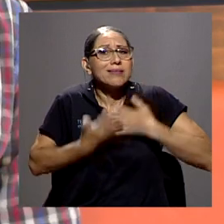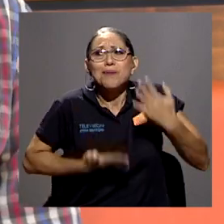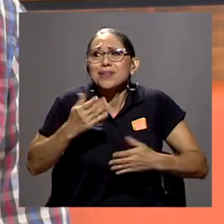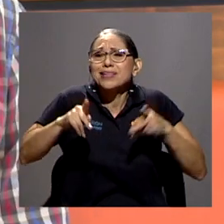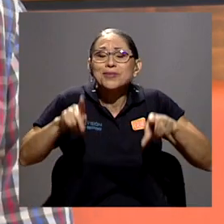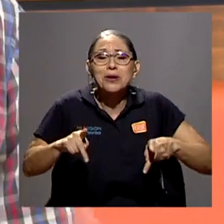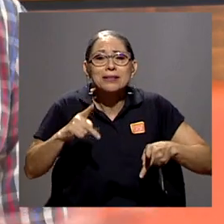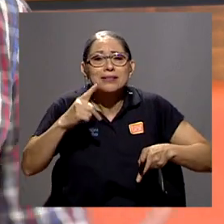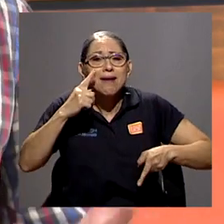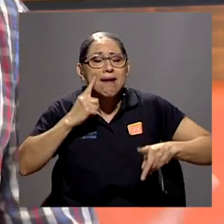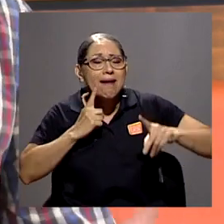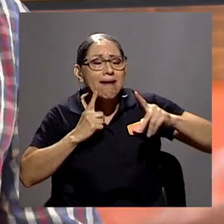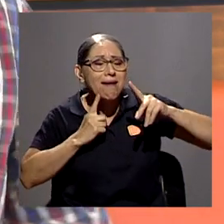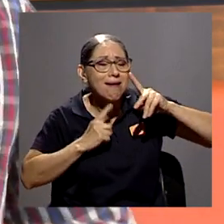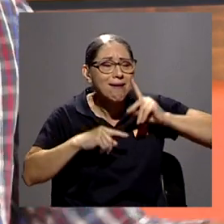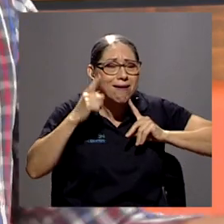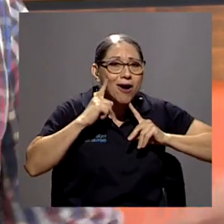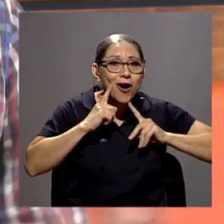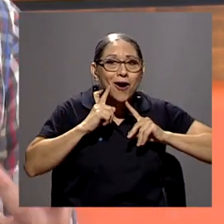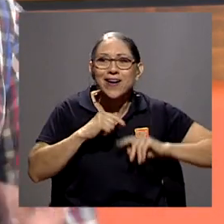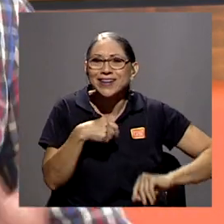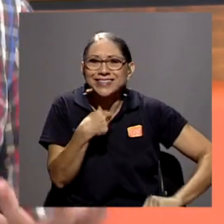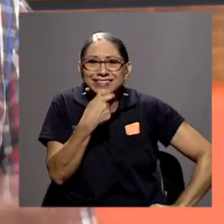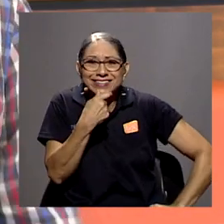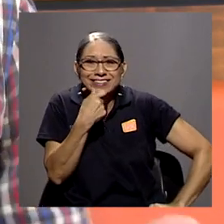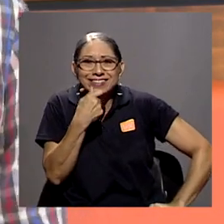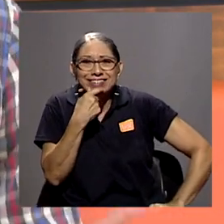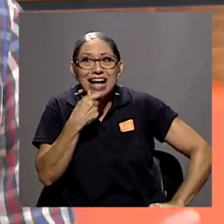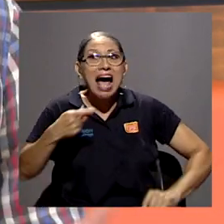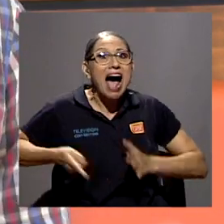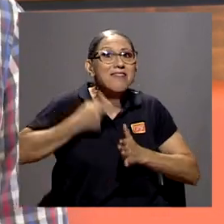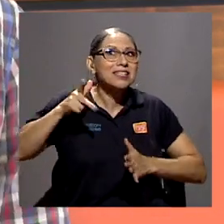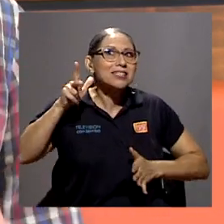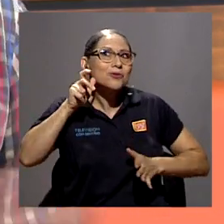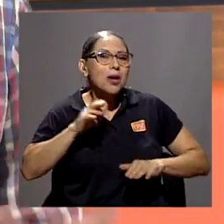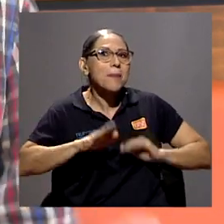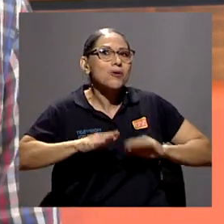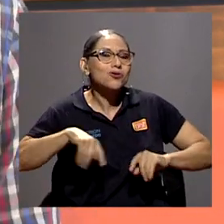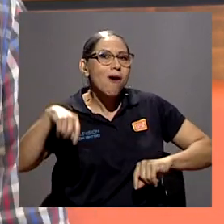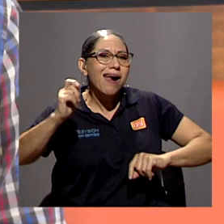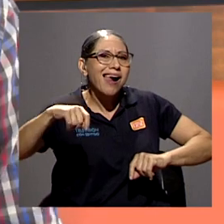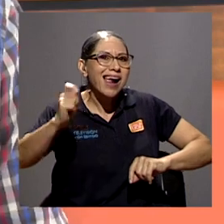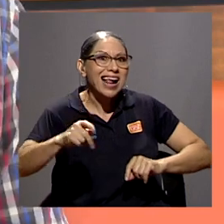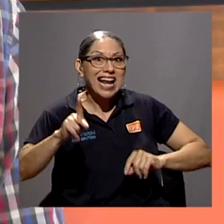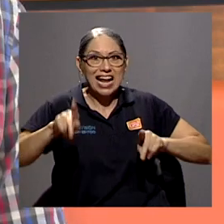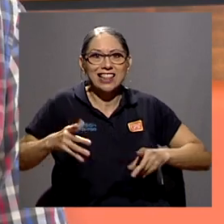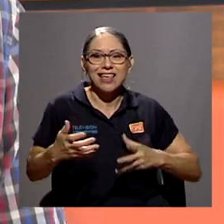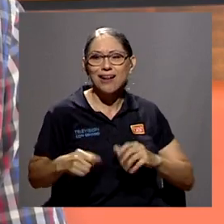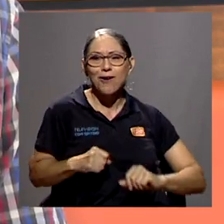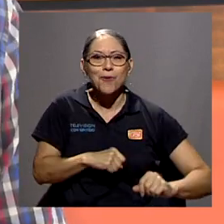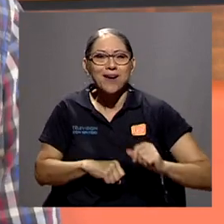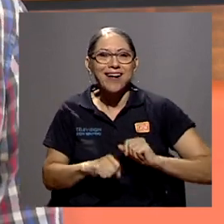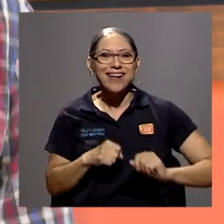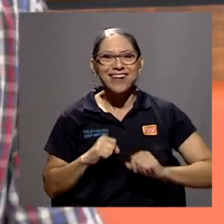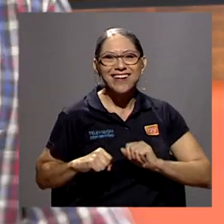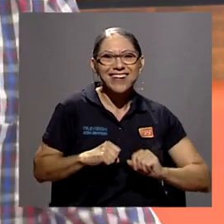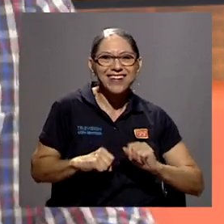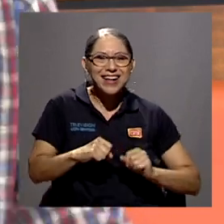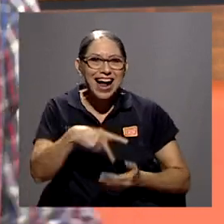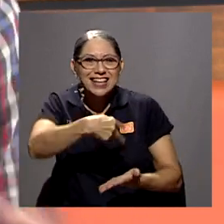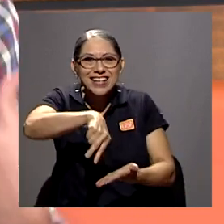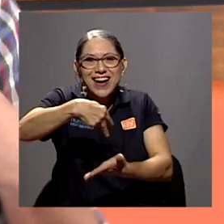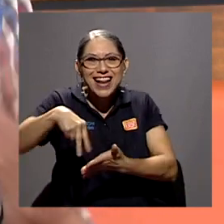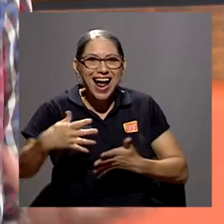llegar a sonreír pueden incluso se escuchan percusión muchas veces pasa que quieren moverse verdad quieren es lo que genera verdad en grande a bailar exacto